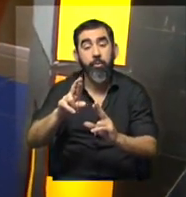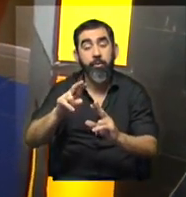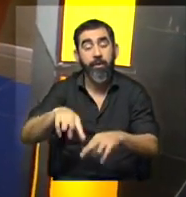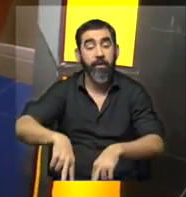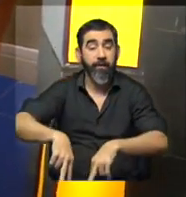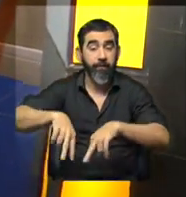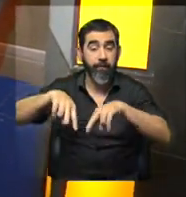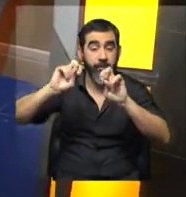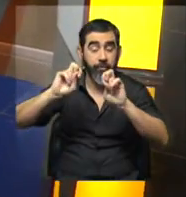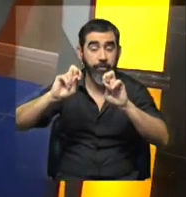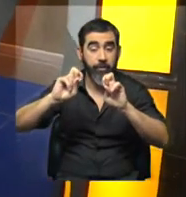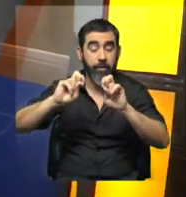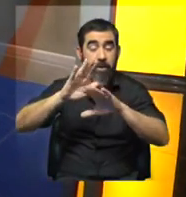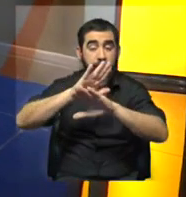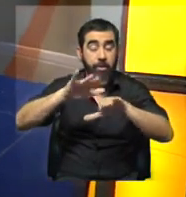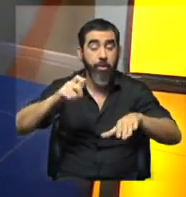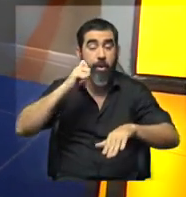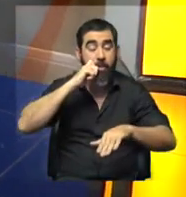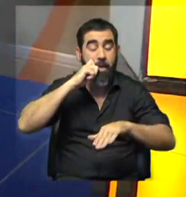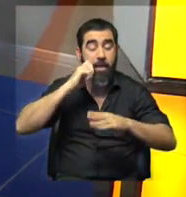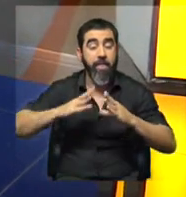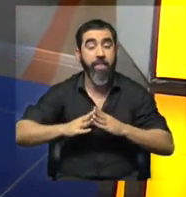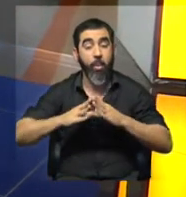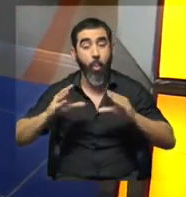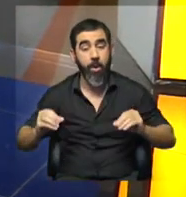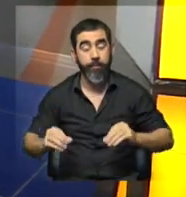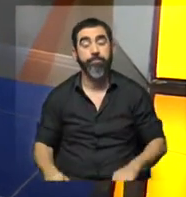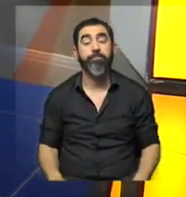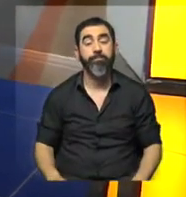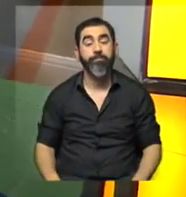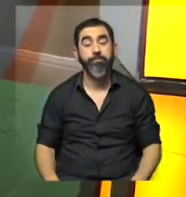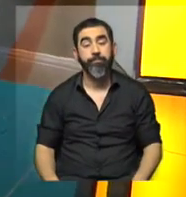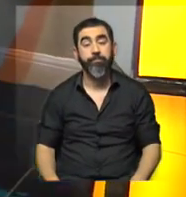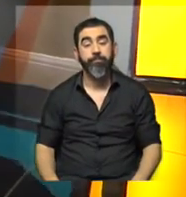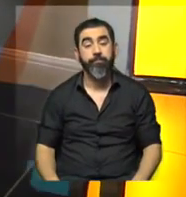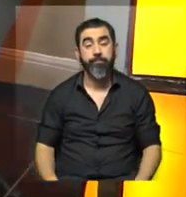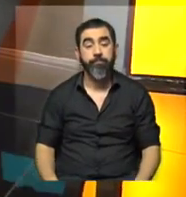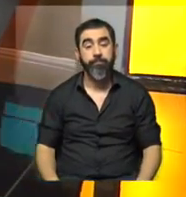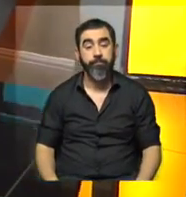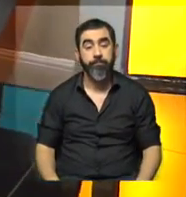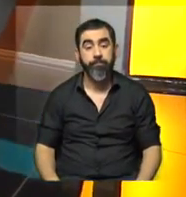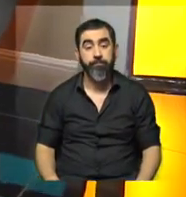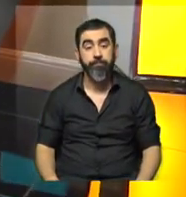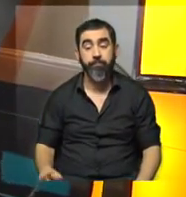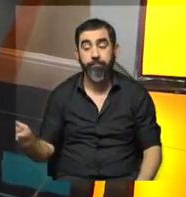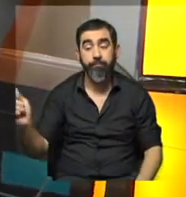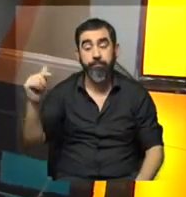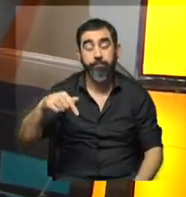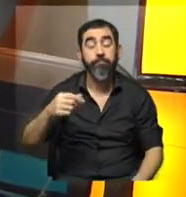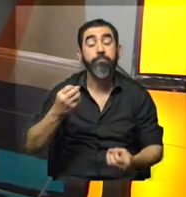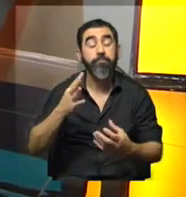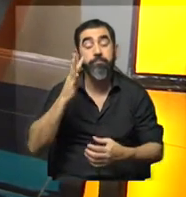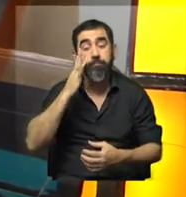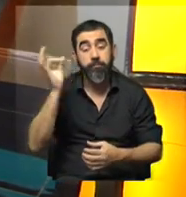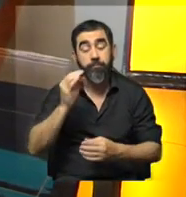hablando genéricamente, en población de niños en edad de escuela primaria. Sí, exactamente. Y esto surge por la oportunidad que tuvimos